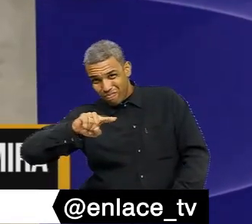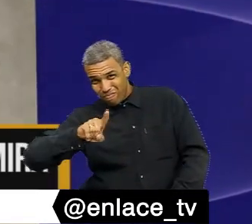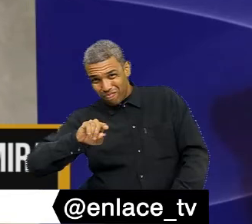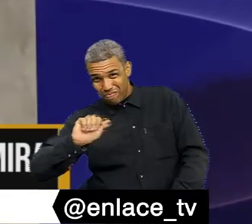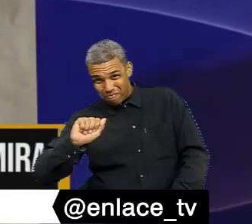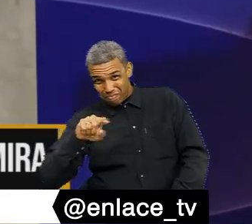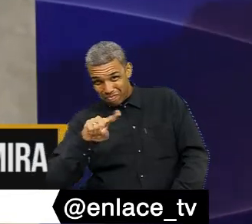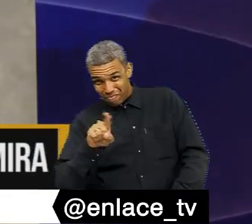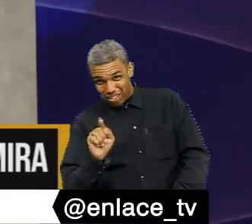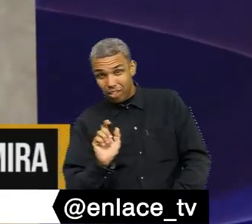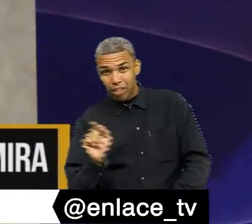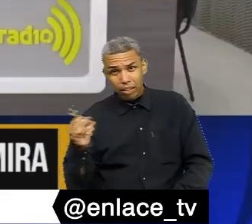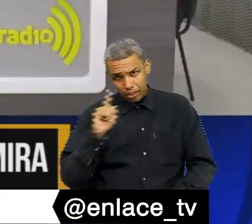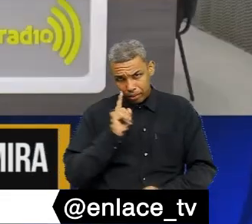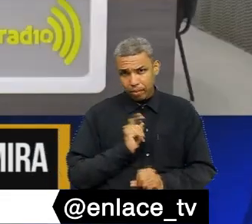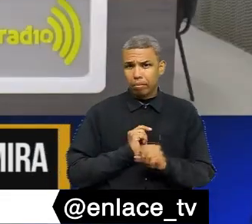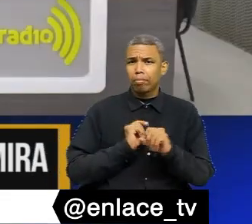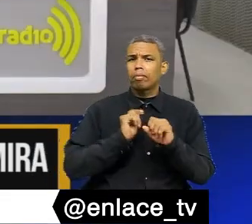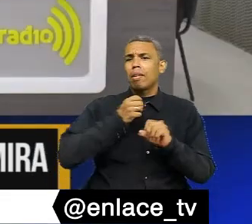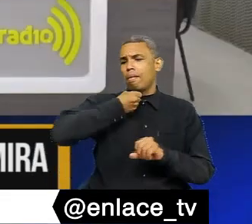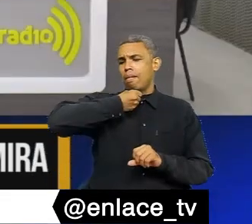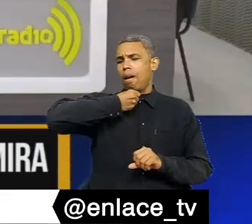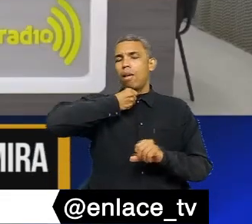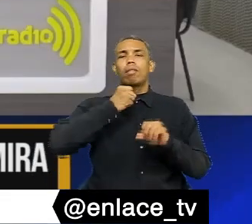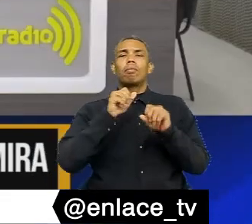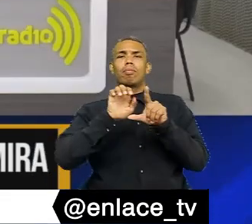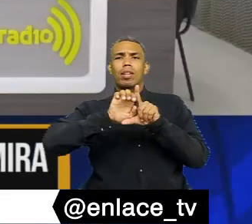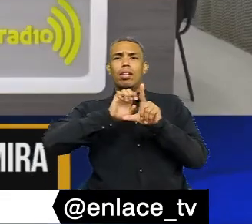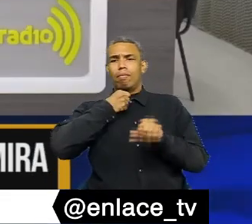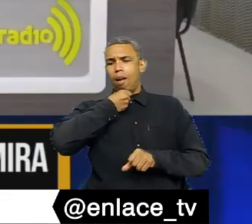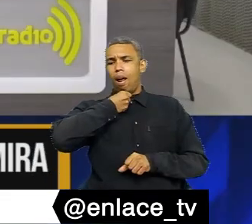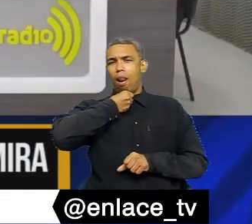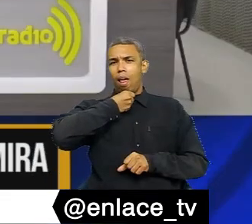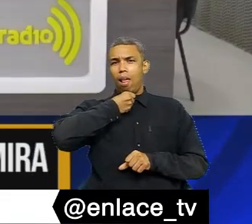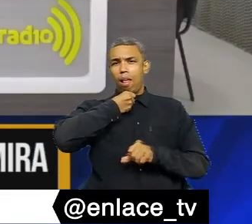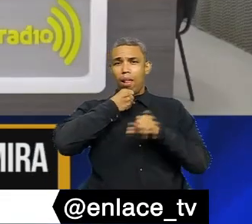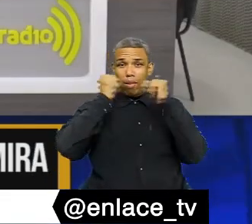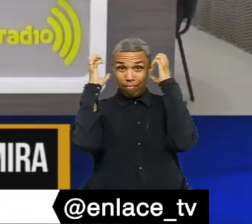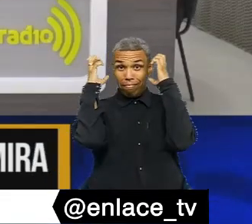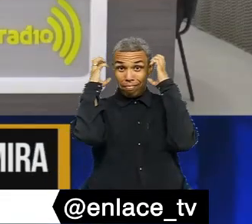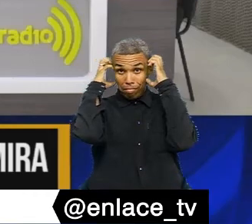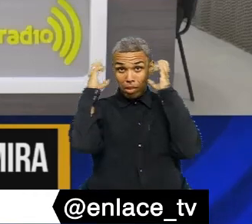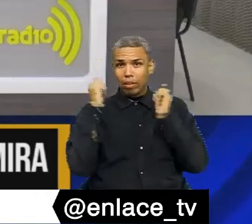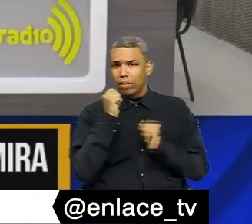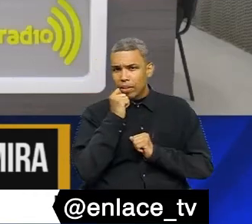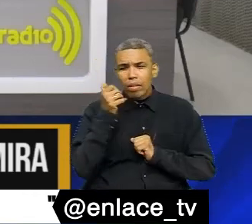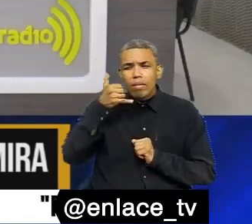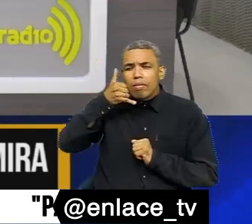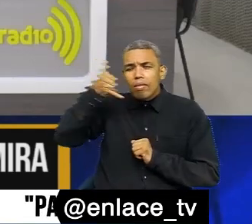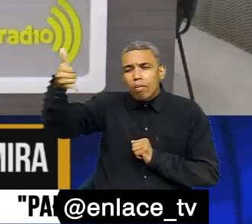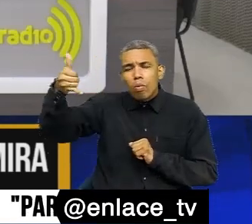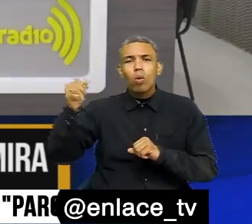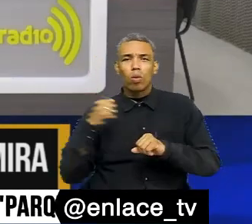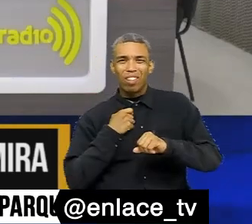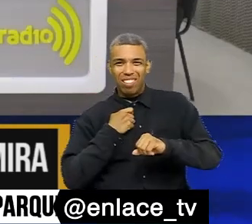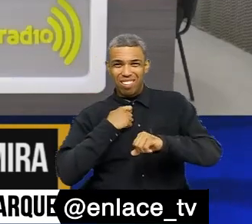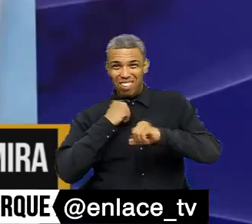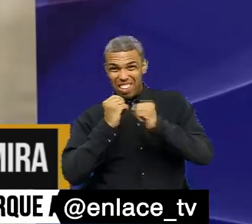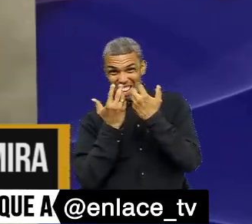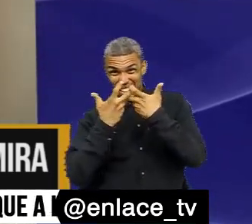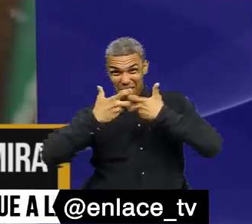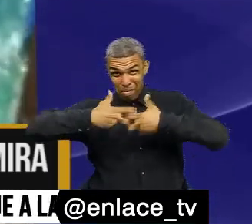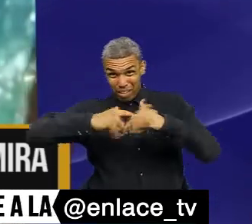potable, Enlace Radio 6 AM desde su mesa de trabajo consultó al ingeniero Gustavo Calderón, subgerente de la empresa Aguas de Barranca Bermeja, frente a